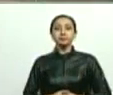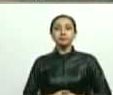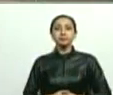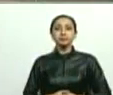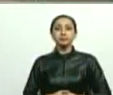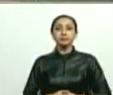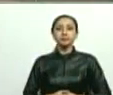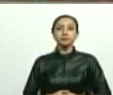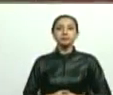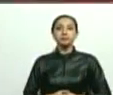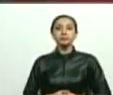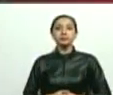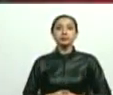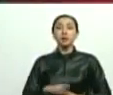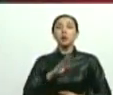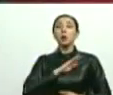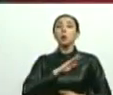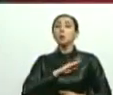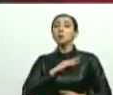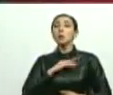con su propia reacción